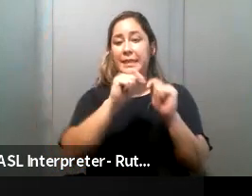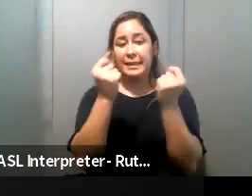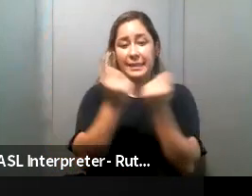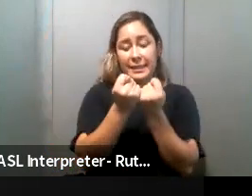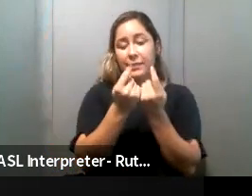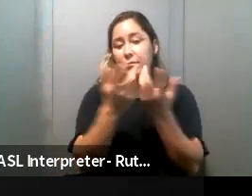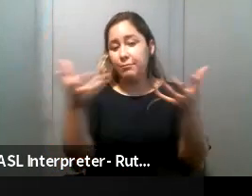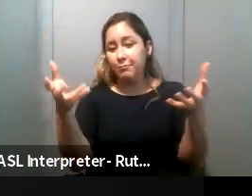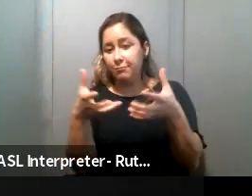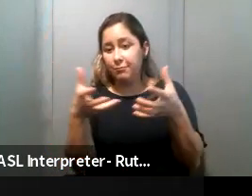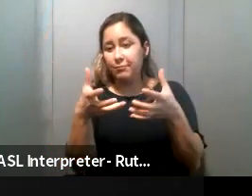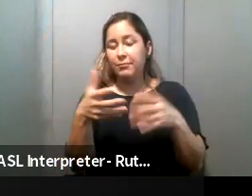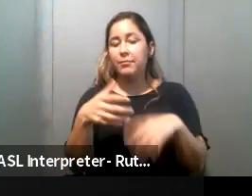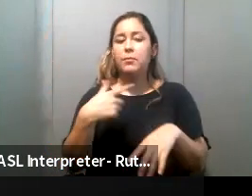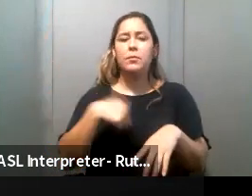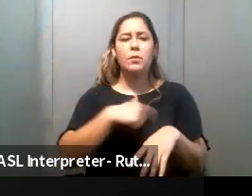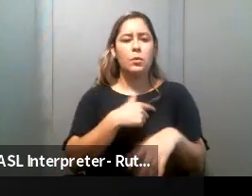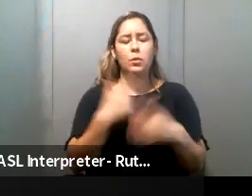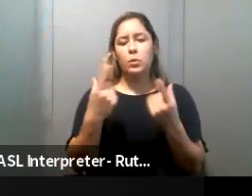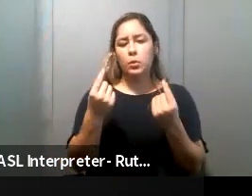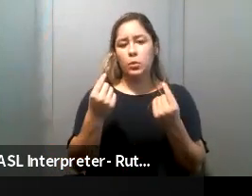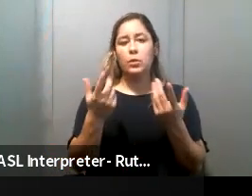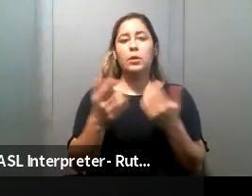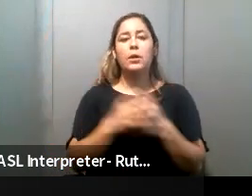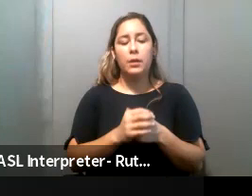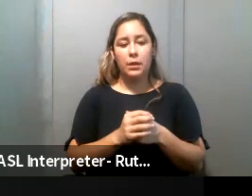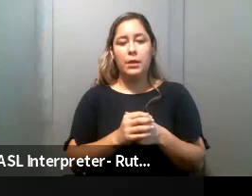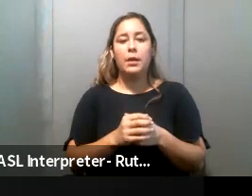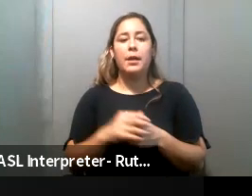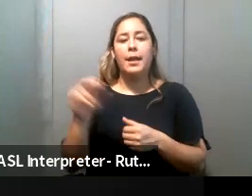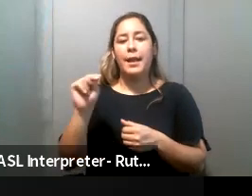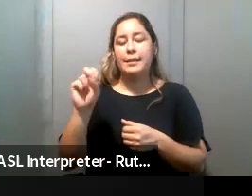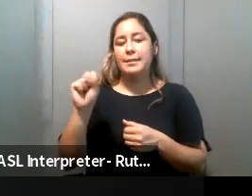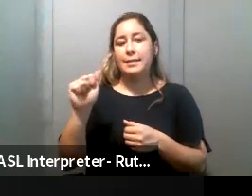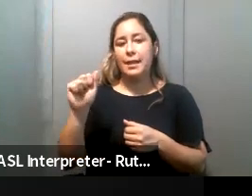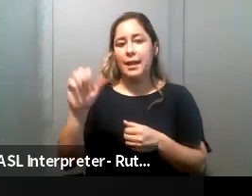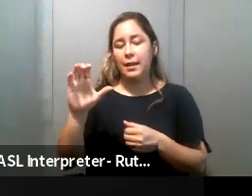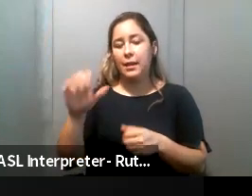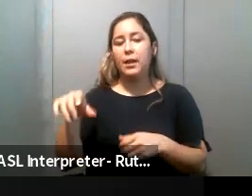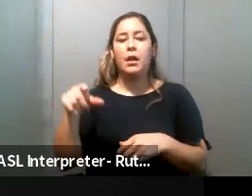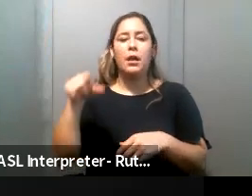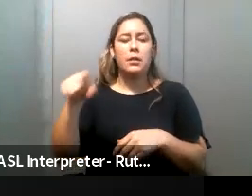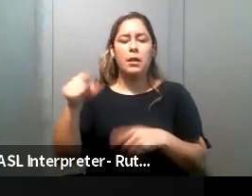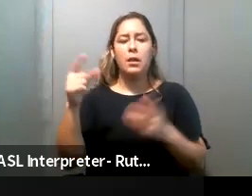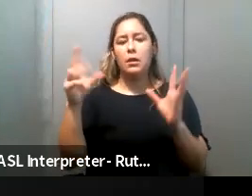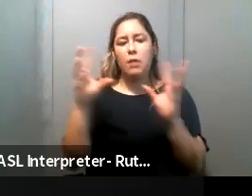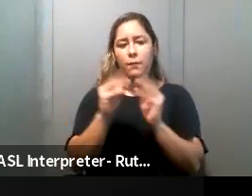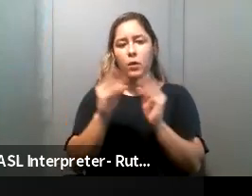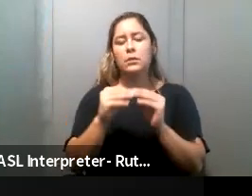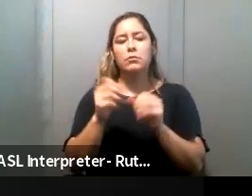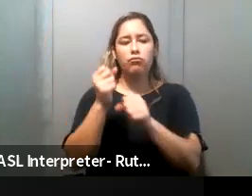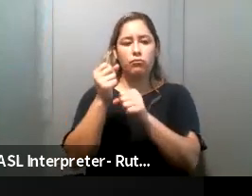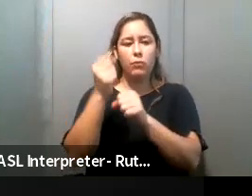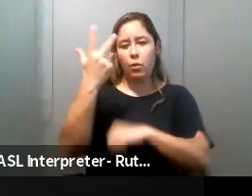hecho. Y tradicionalmente se celebra lo que es NSAC en persona, ¿verdad? Y NSAC es una conferencia de